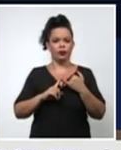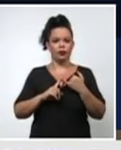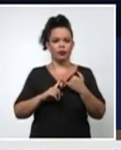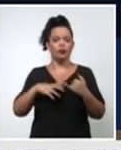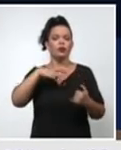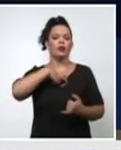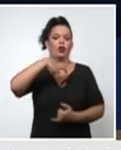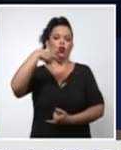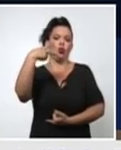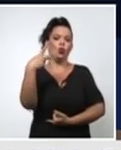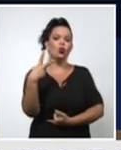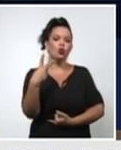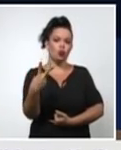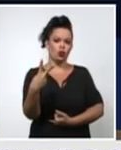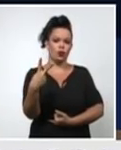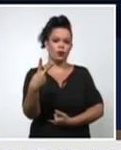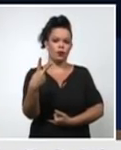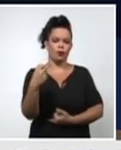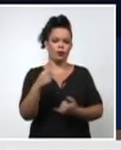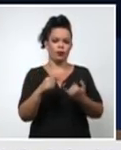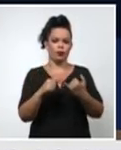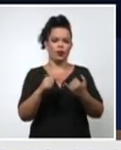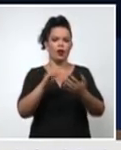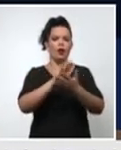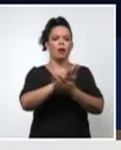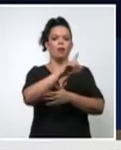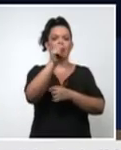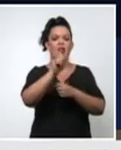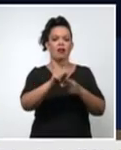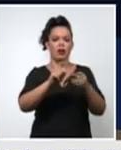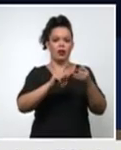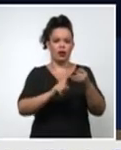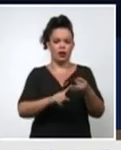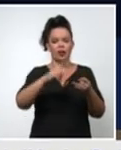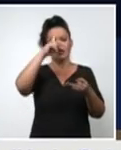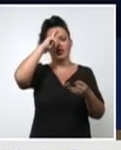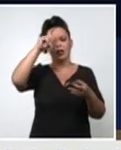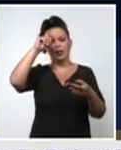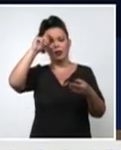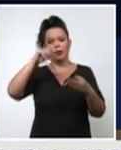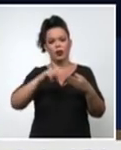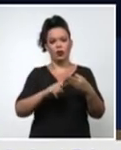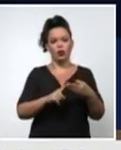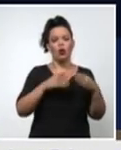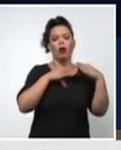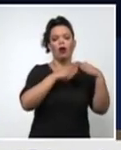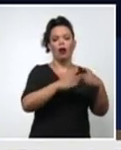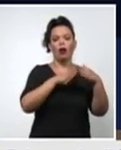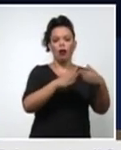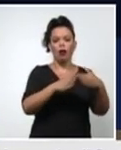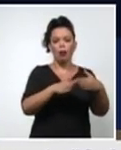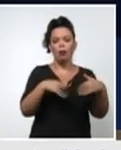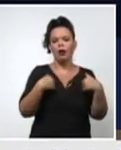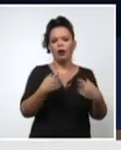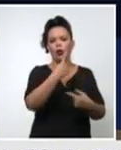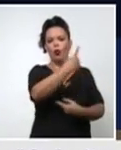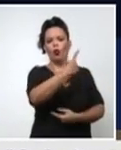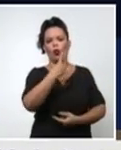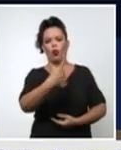casos, Mayabeque, Santi Espíritu y Granma, con 1 caso cada uno,